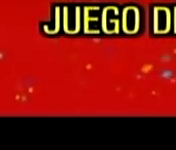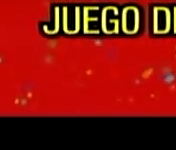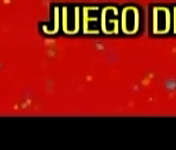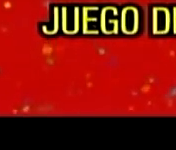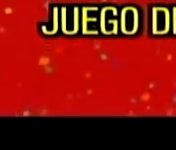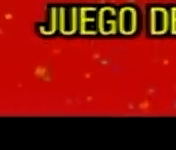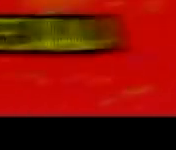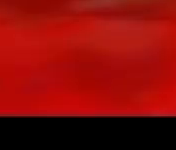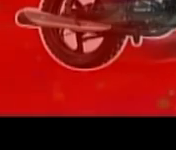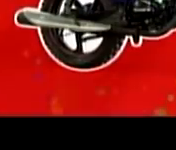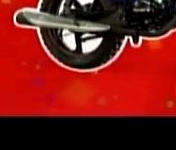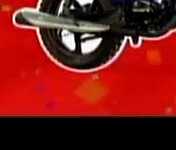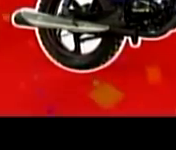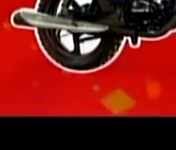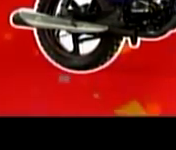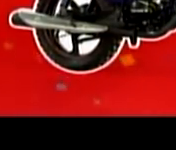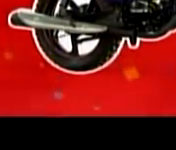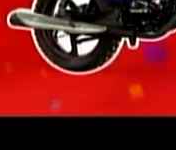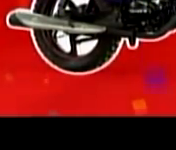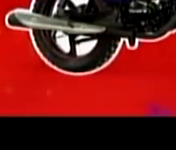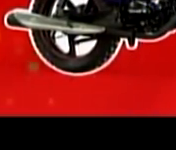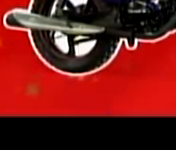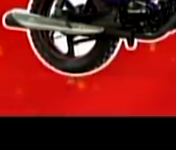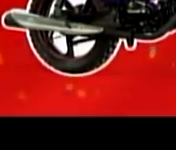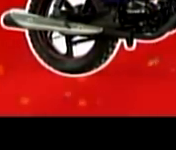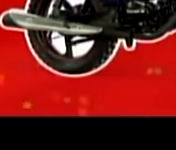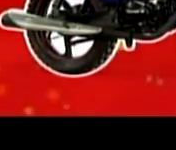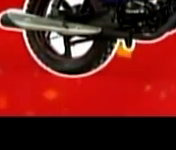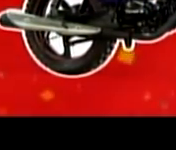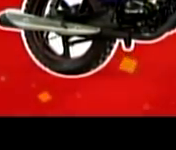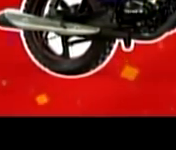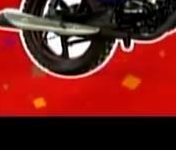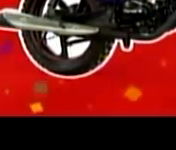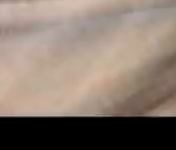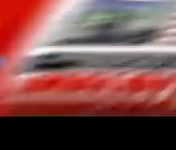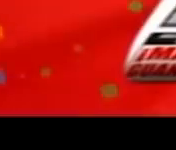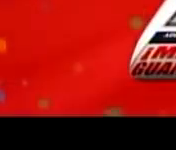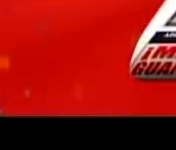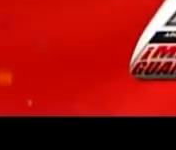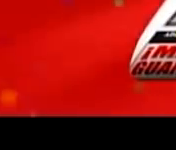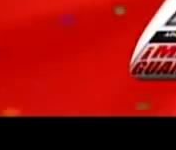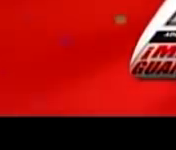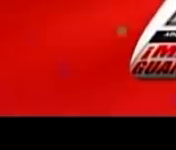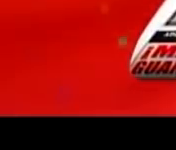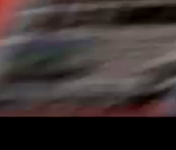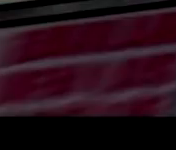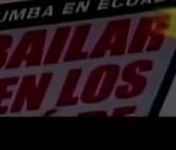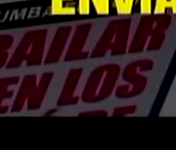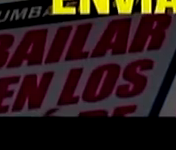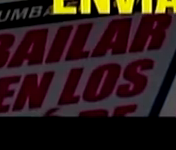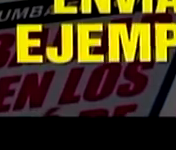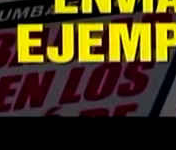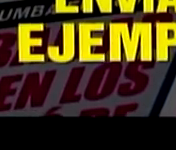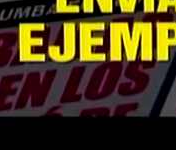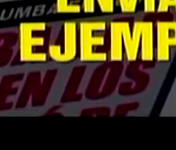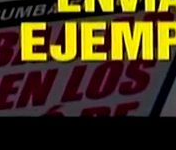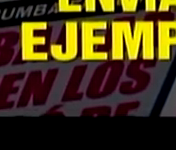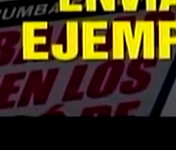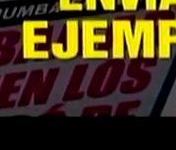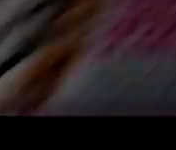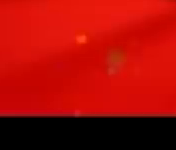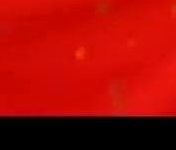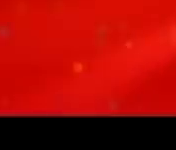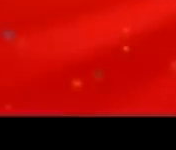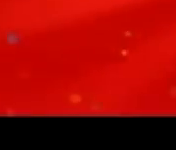de 49 pulgadas más cuerpo de sala y al final de cada mes previendo como una moto más un juego de comedor participa en esta gran promoción enviando el número de tu